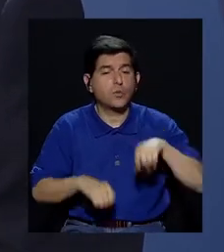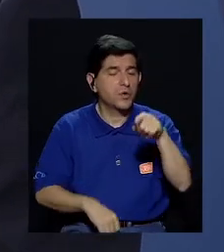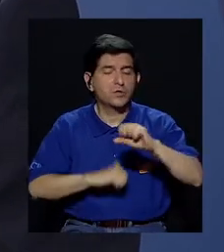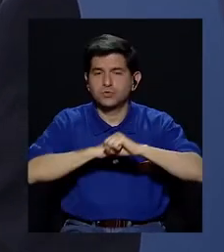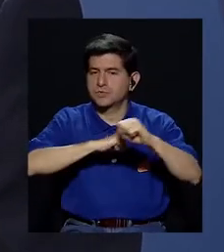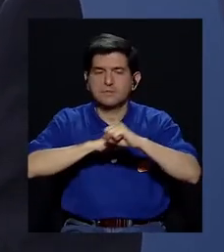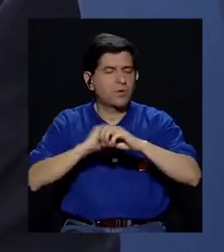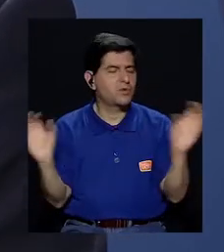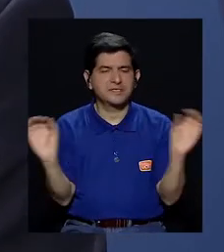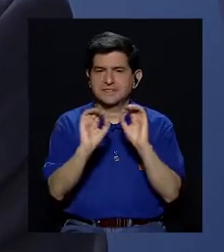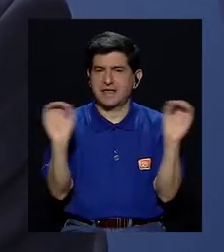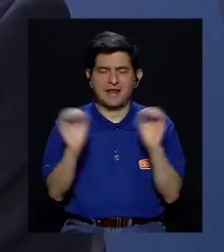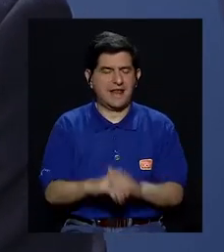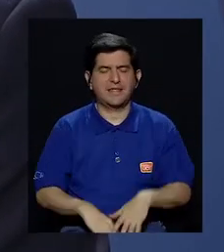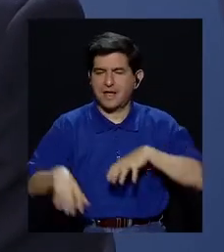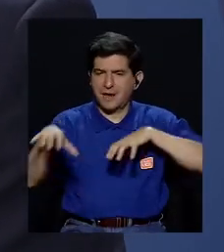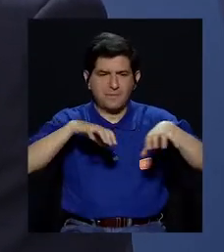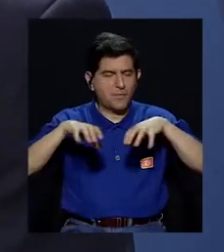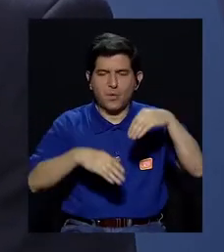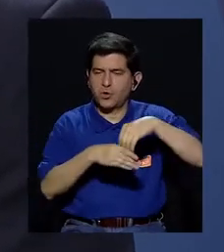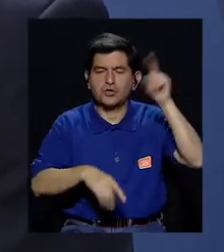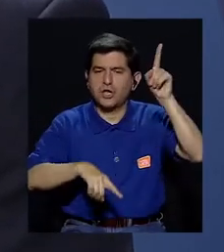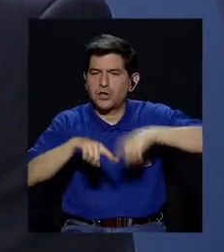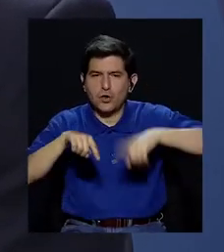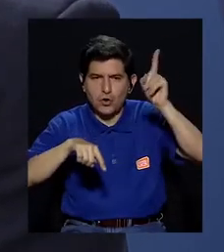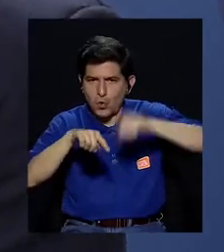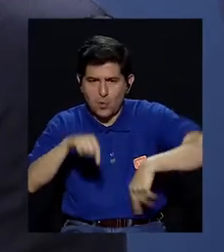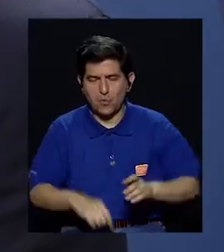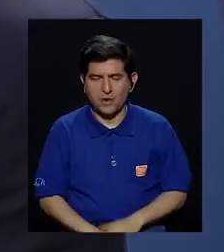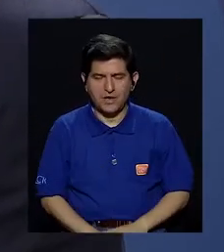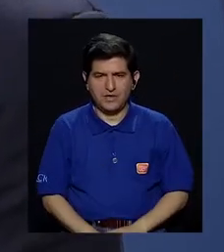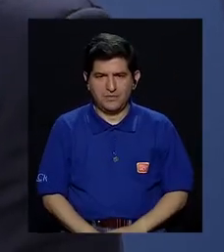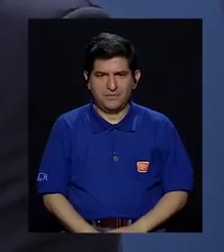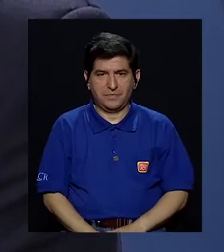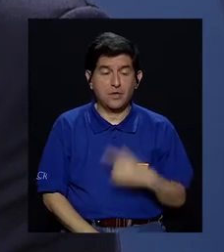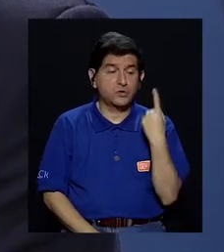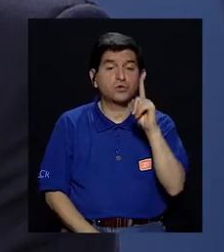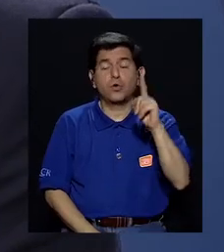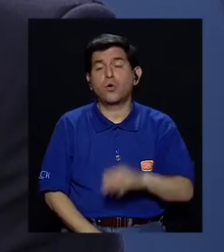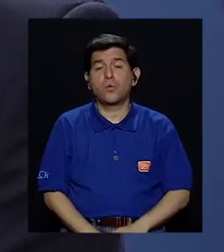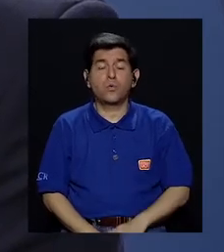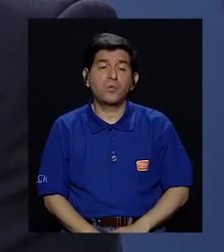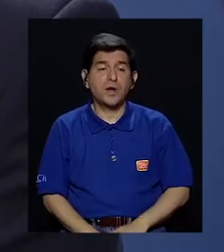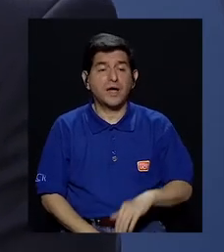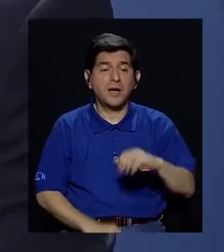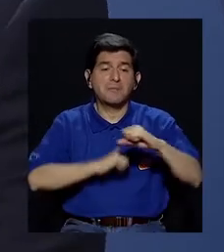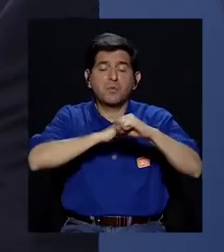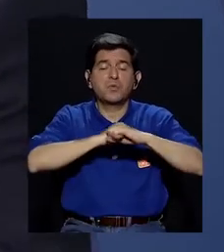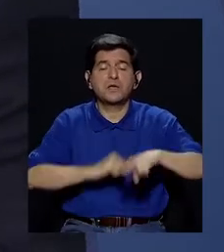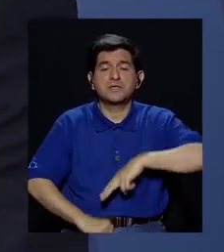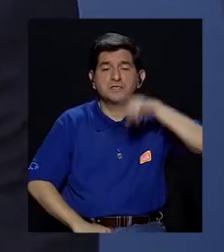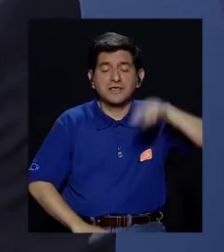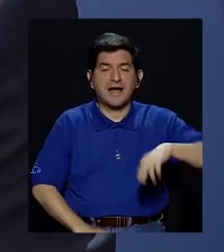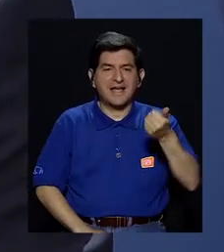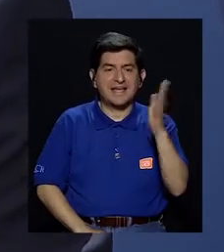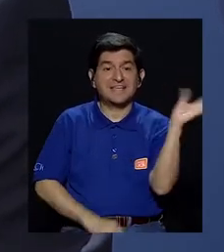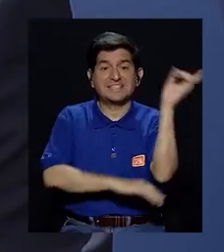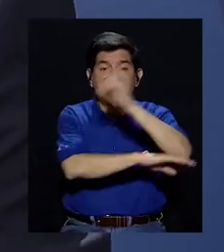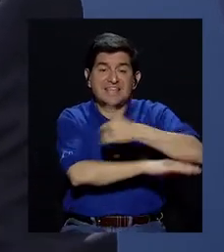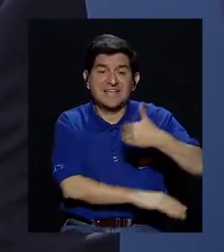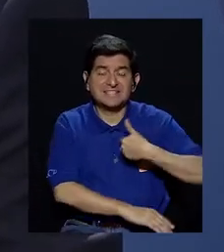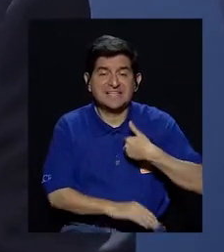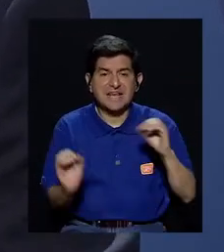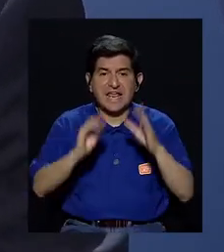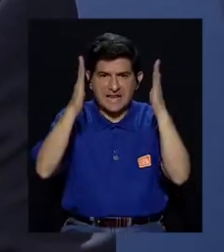puedes pautar no puedes ponerle dinero para mover contenido es estando con anuncio navideño ok eso quiere decir que tuviste 15 días